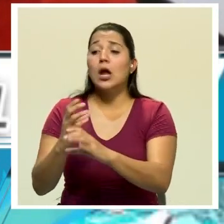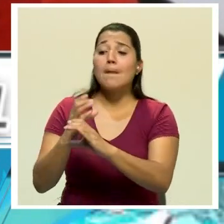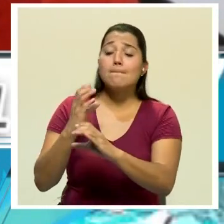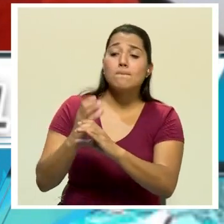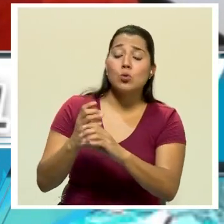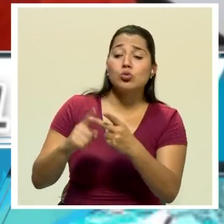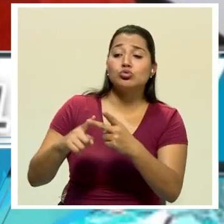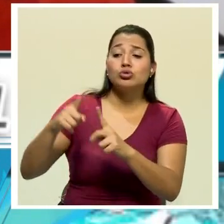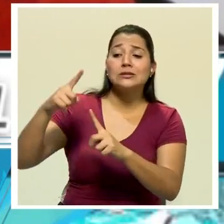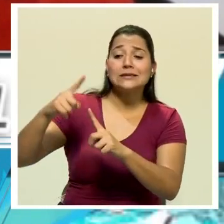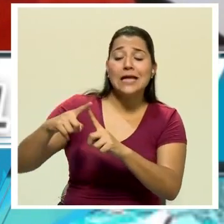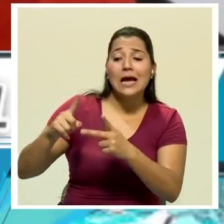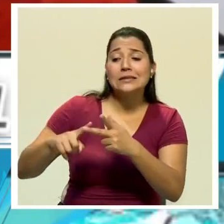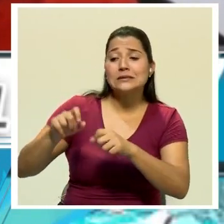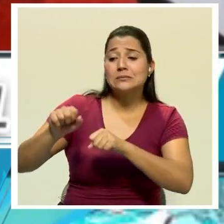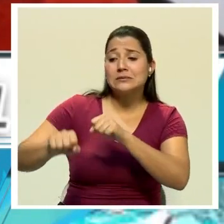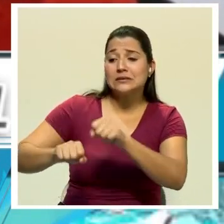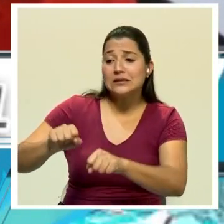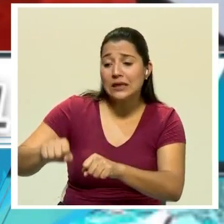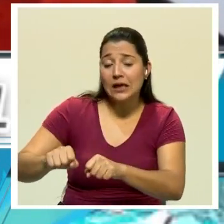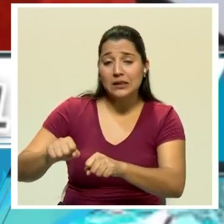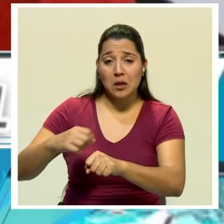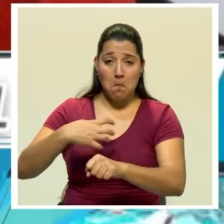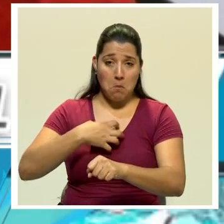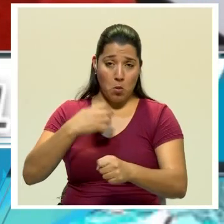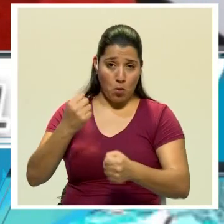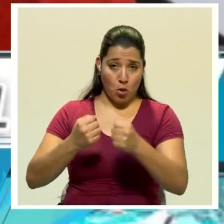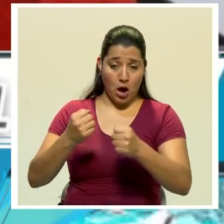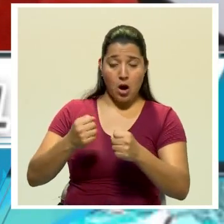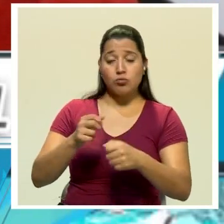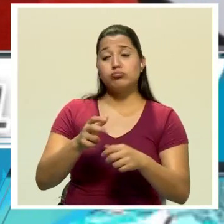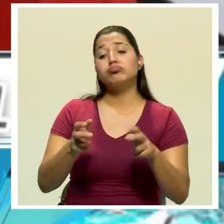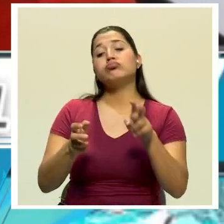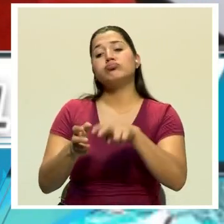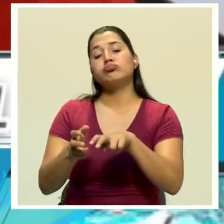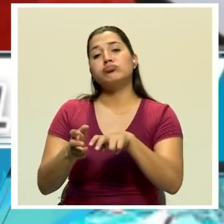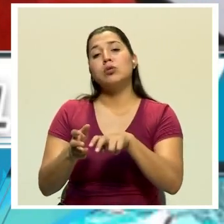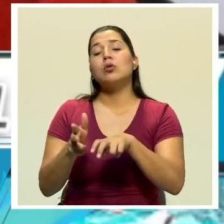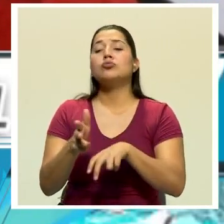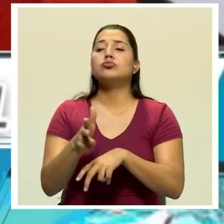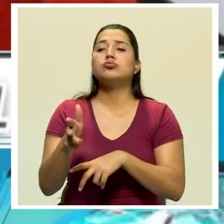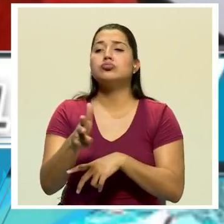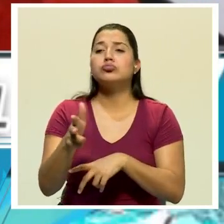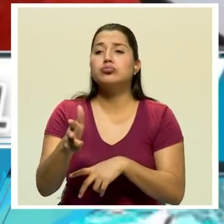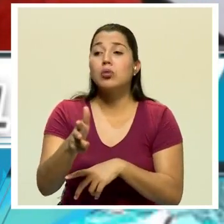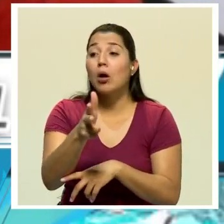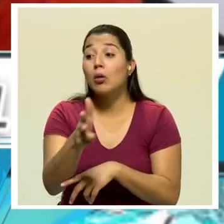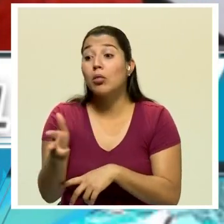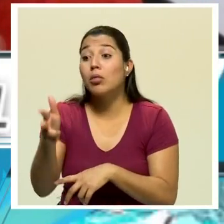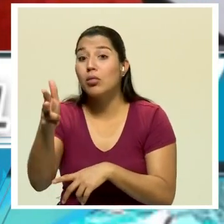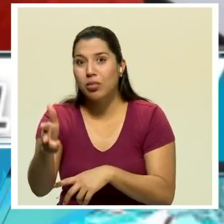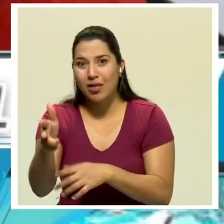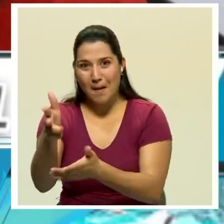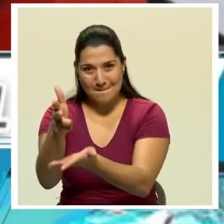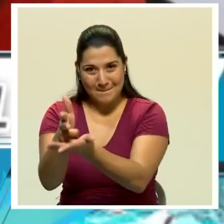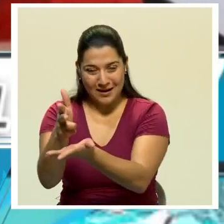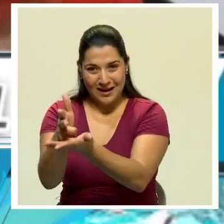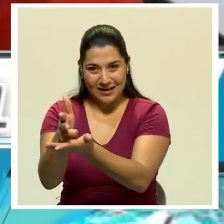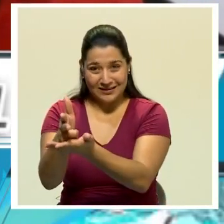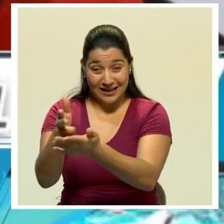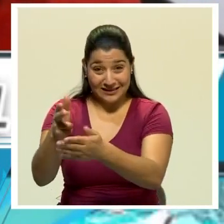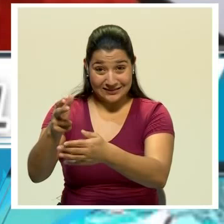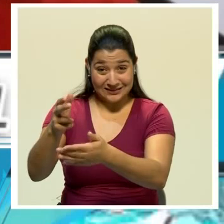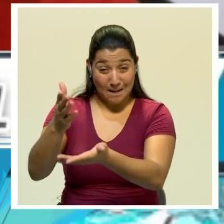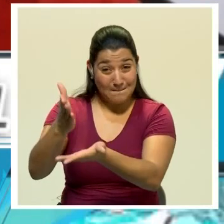taxi, su propio vehículo, llegar a la estación del tren, dejar ahí, bajarse y transitar por